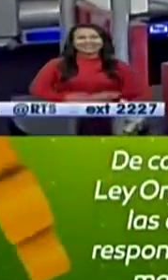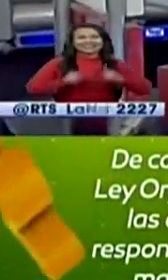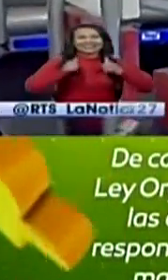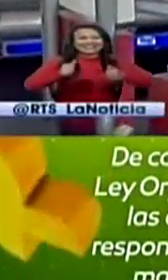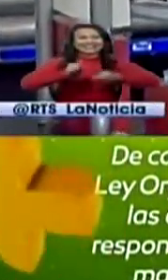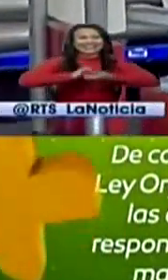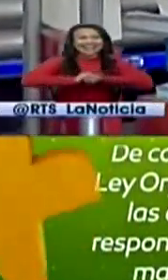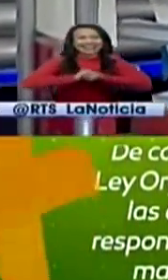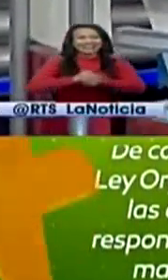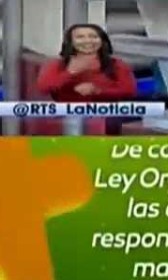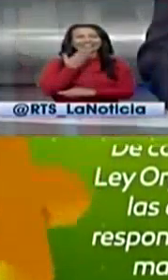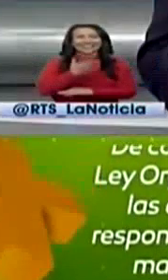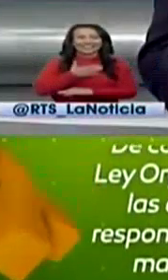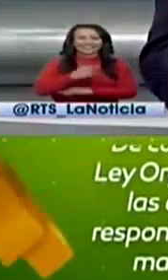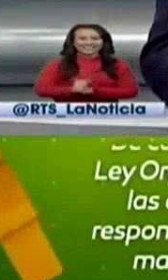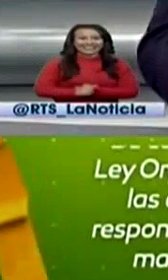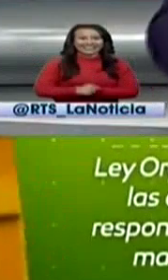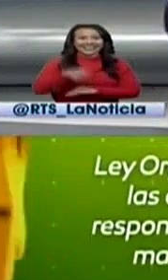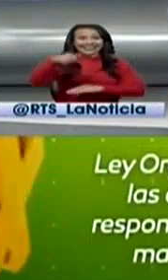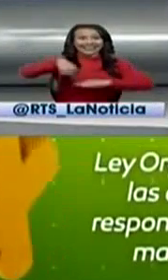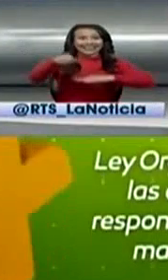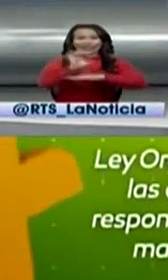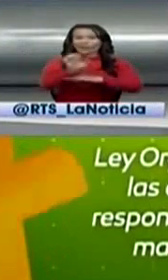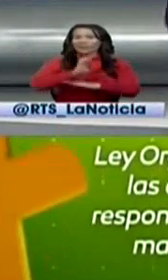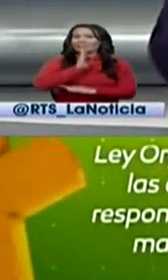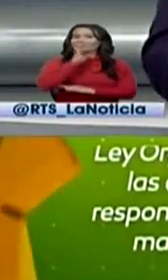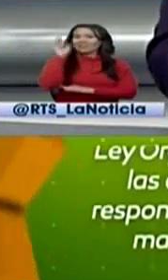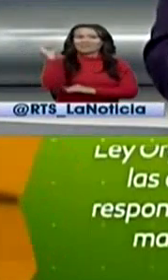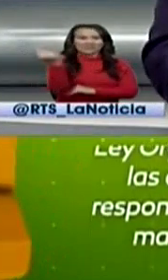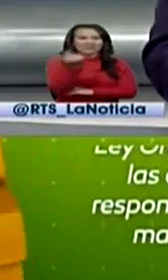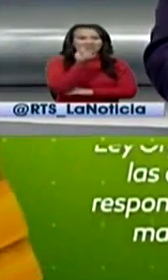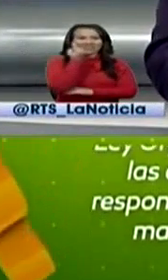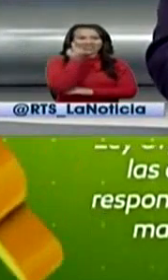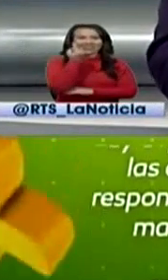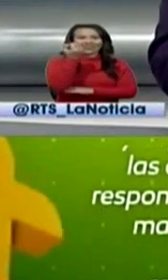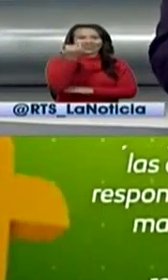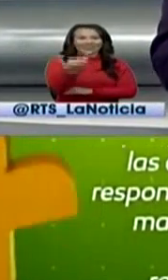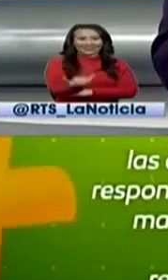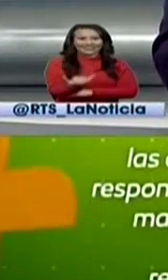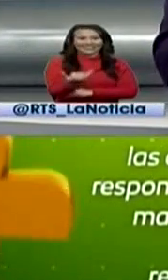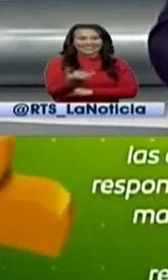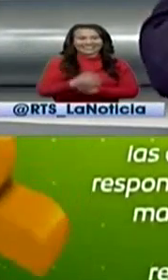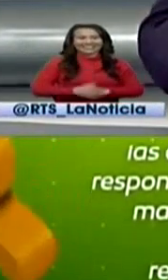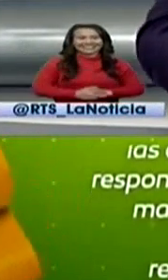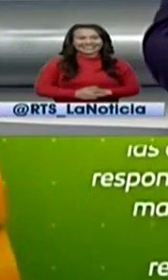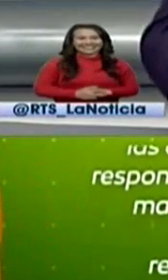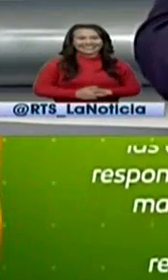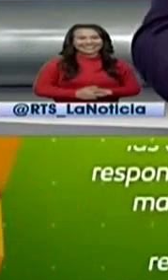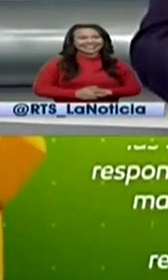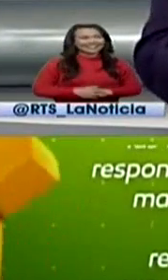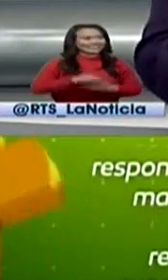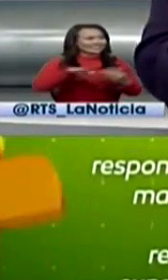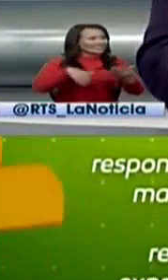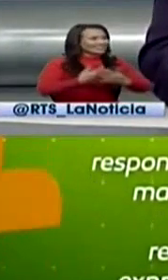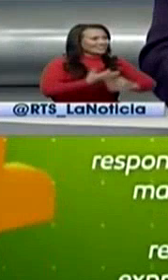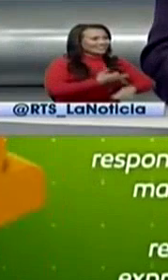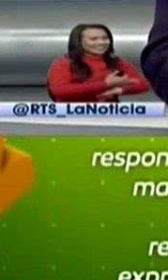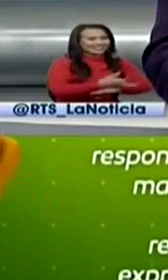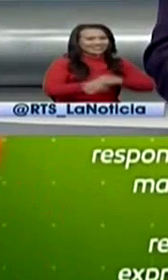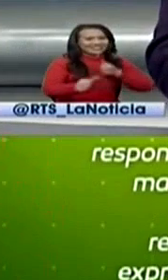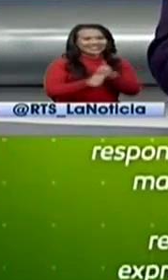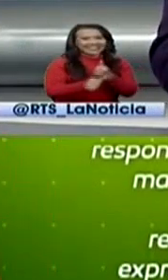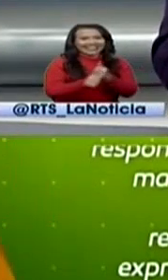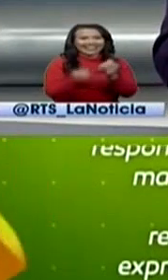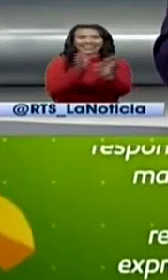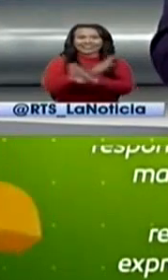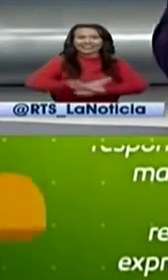televidentes, ¿cómo están? Ecuador siempre primero. Hoy, por lo menos en esta parte del eliminatorio, hemos cumplido la